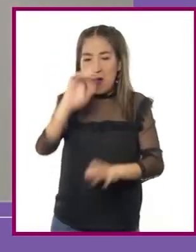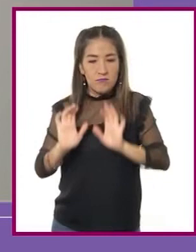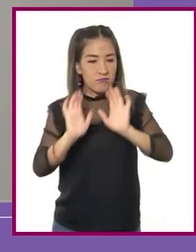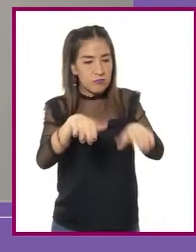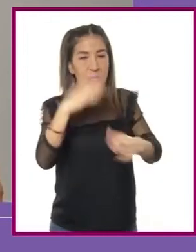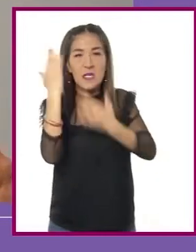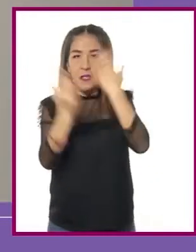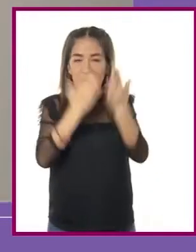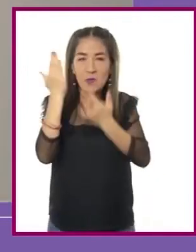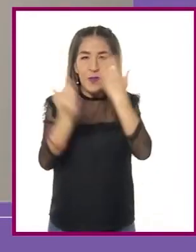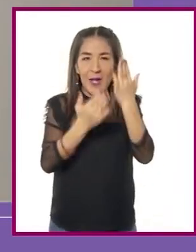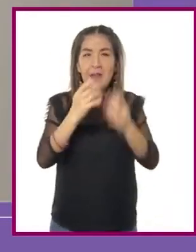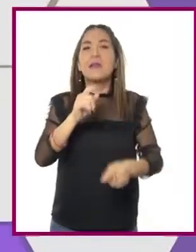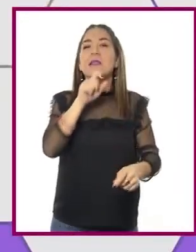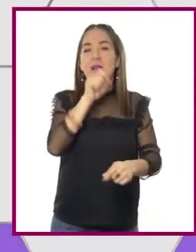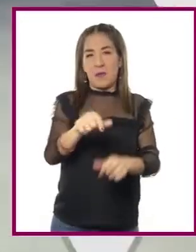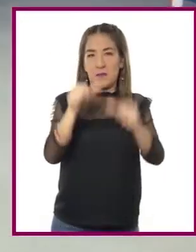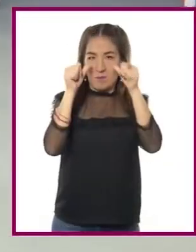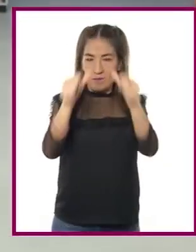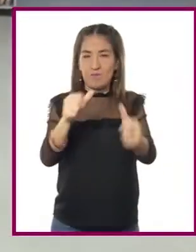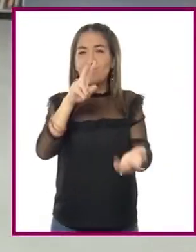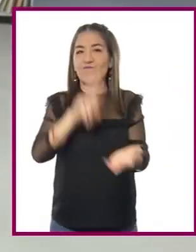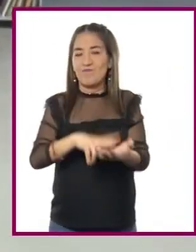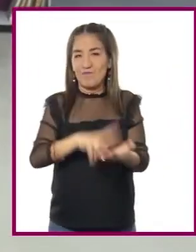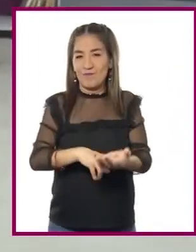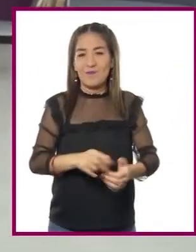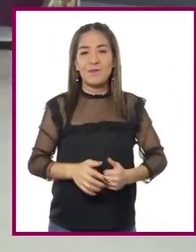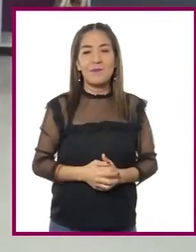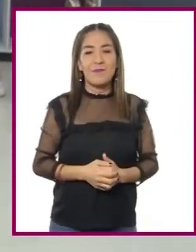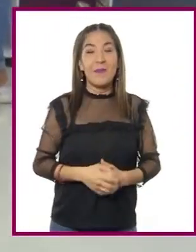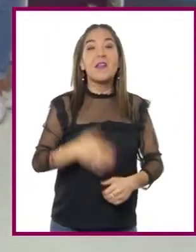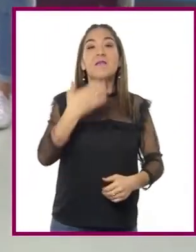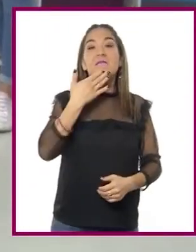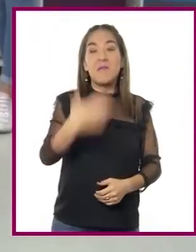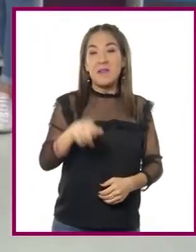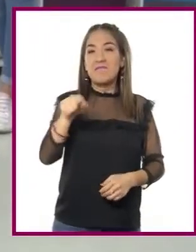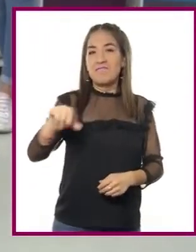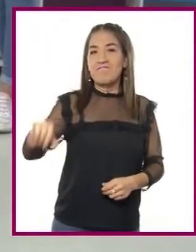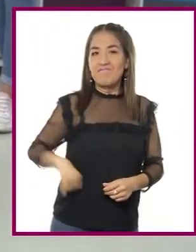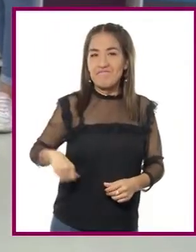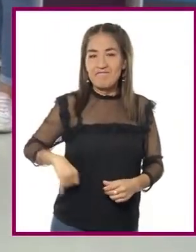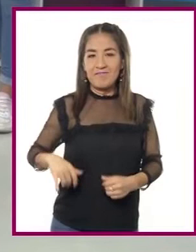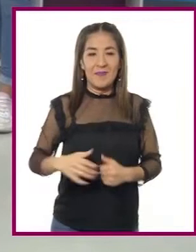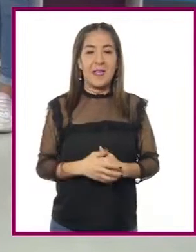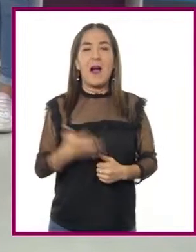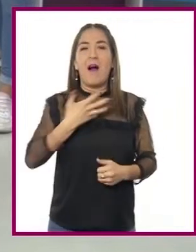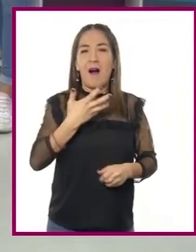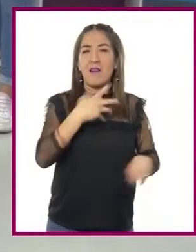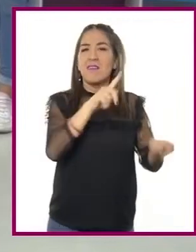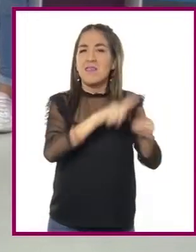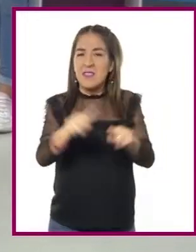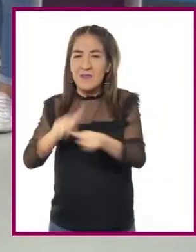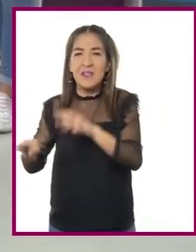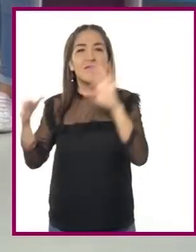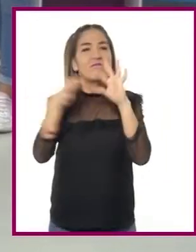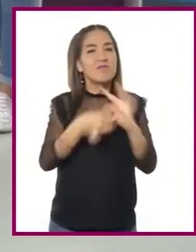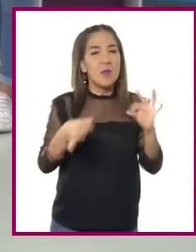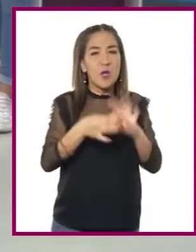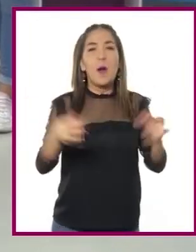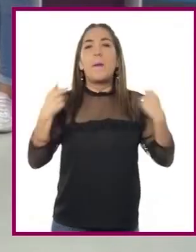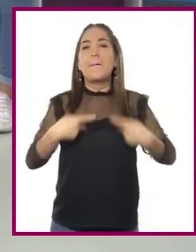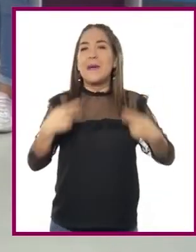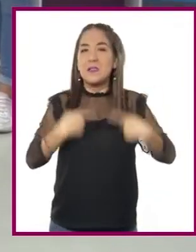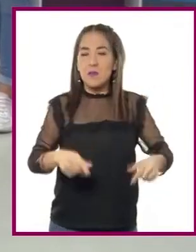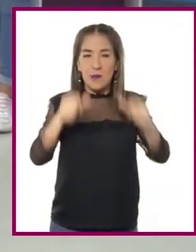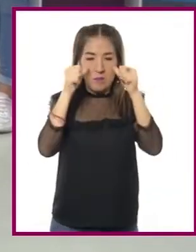todo, damos atención de calidad. Qué interesante saber que existe una diversidad de servidoras y